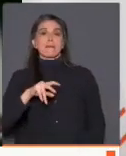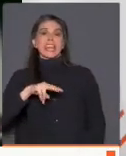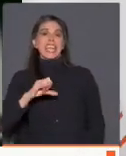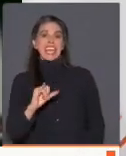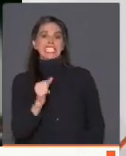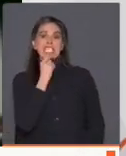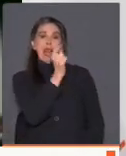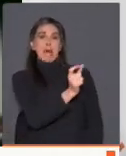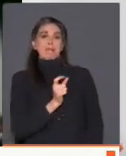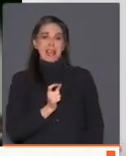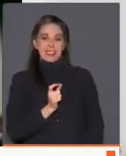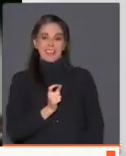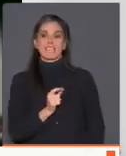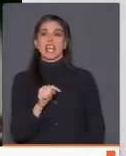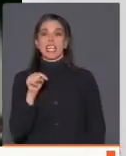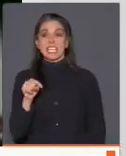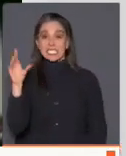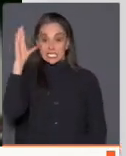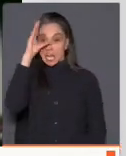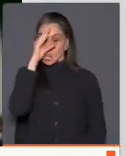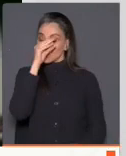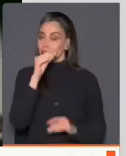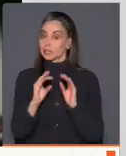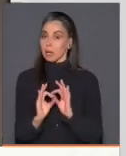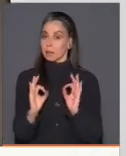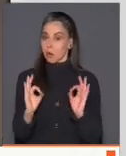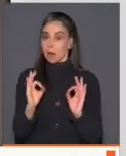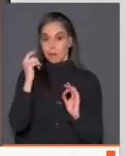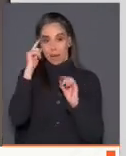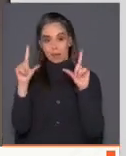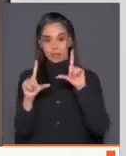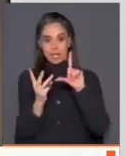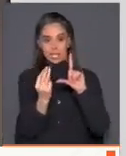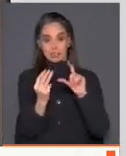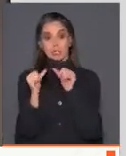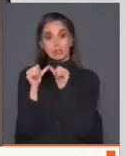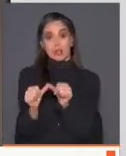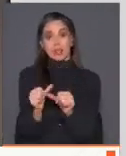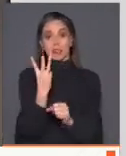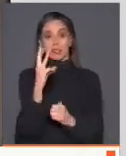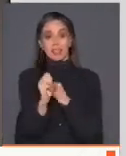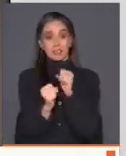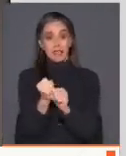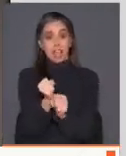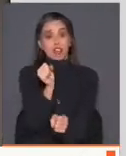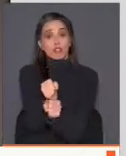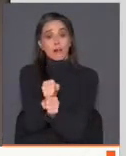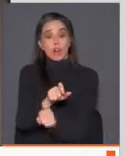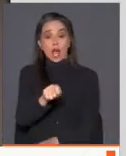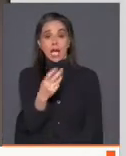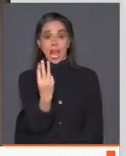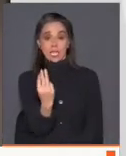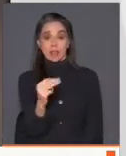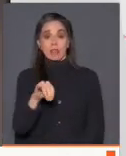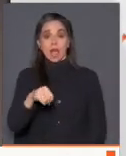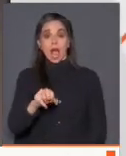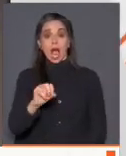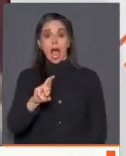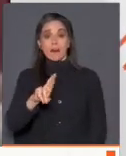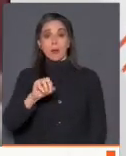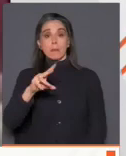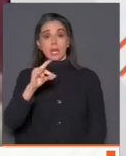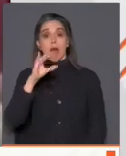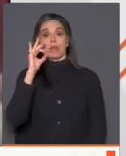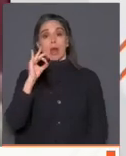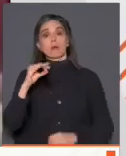Y esta es una noche muy especial para Tele 13. Tras 30 años en Canal 13, Javier Miranda se consagró como